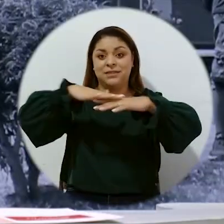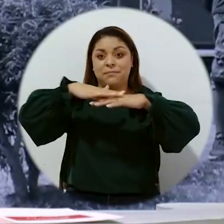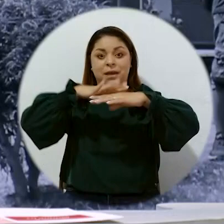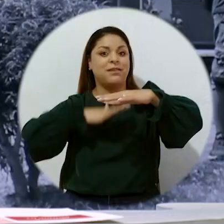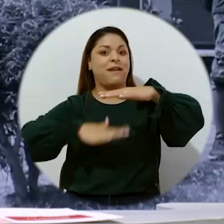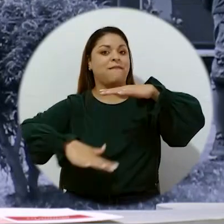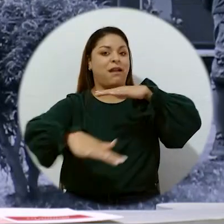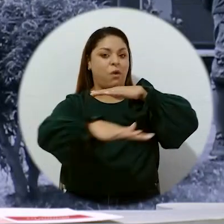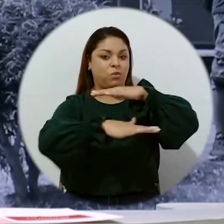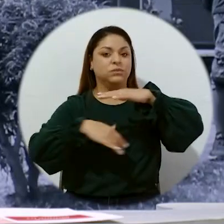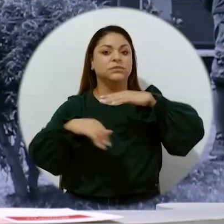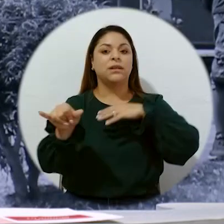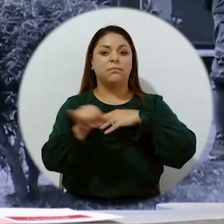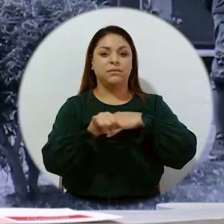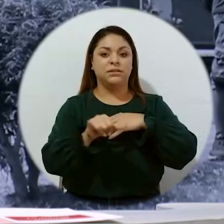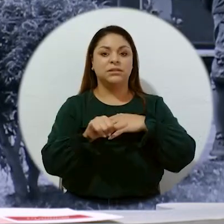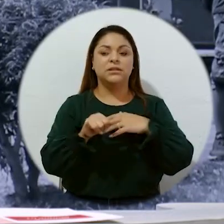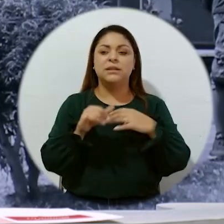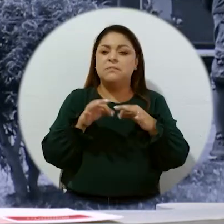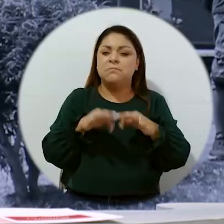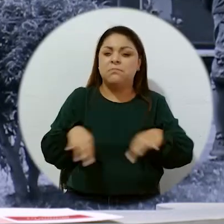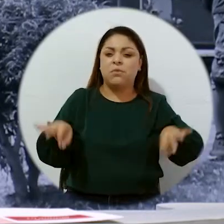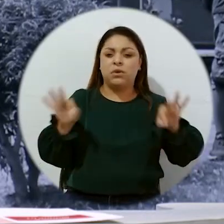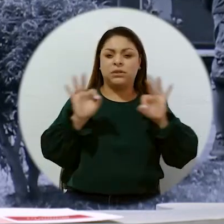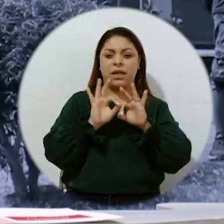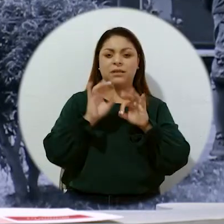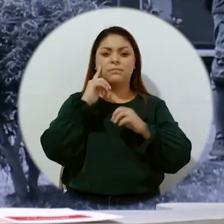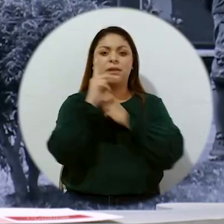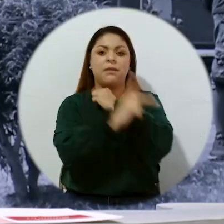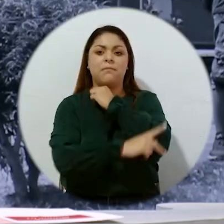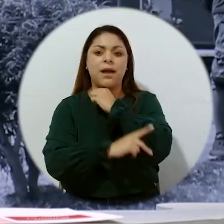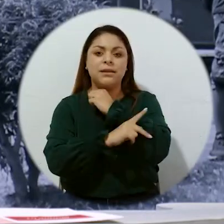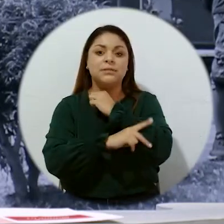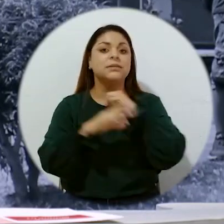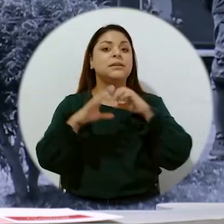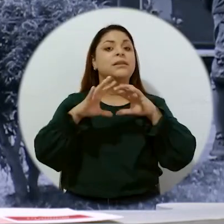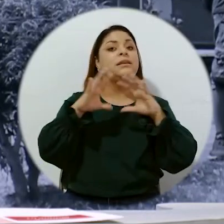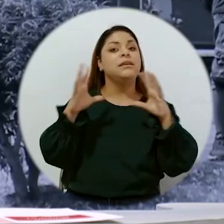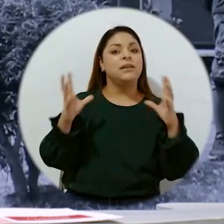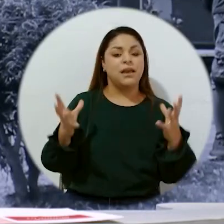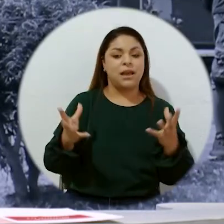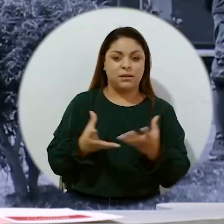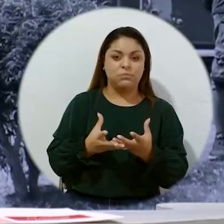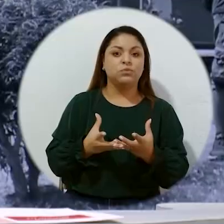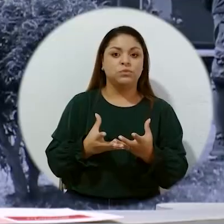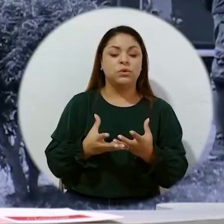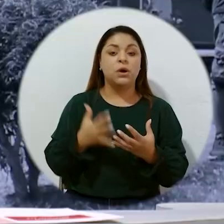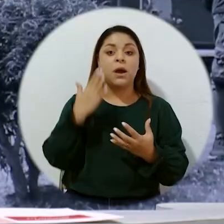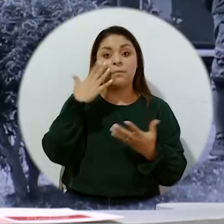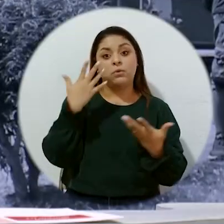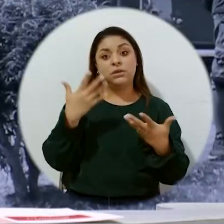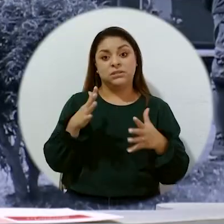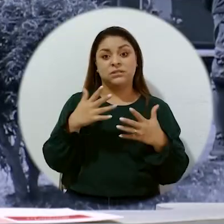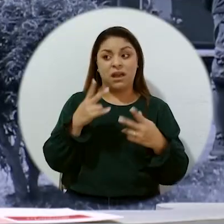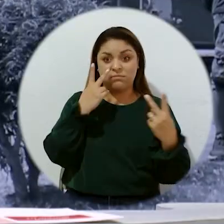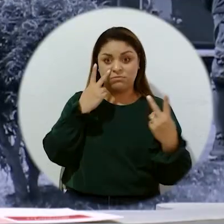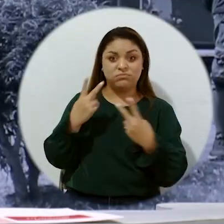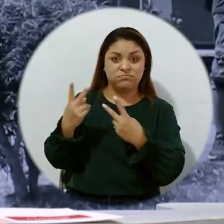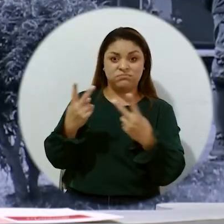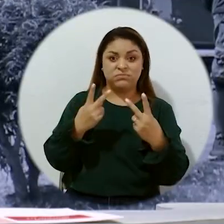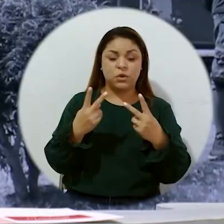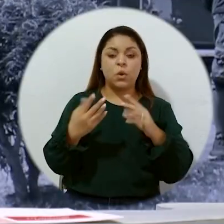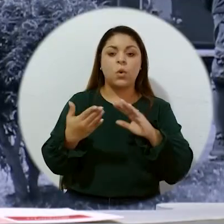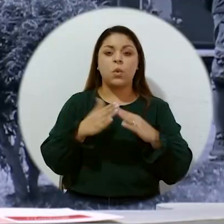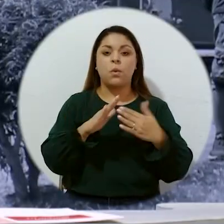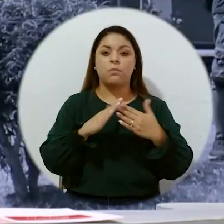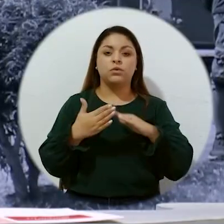además de la importancia que tiene tanto para el país como para el mundo, ¿verdad? Porque ya lo hemos visto, ¿verdad? Nuestras